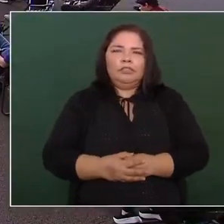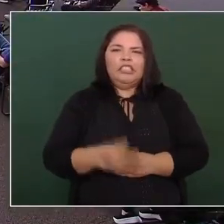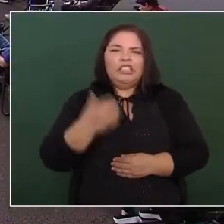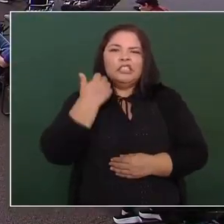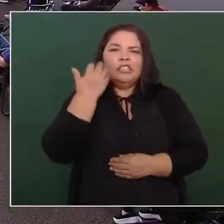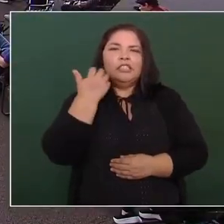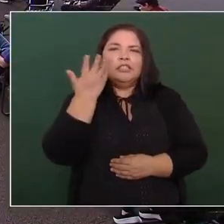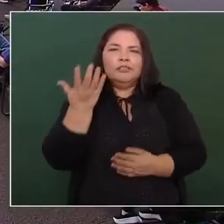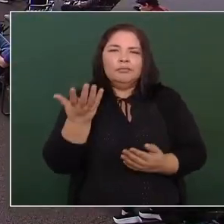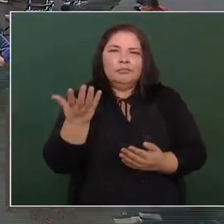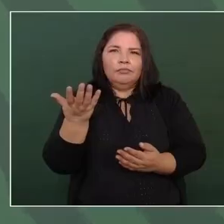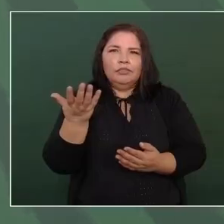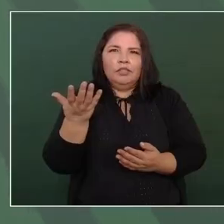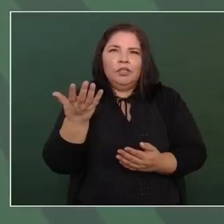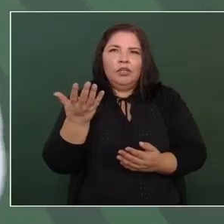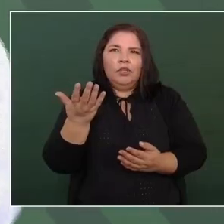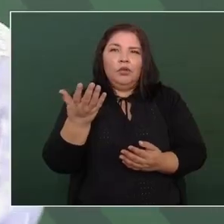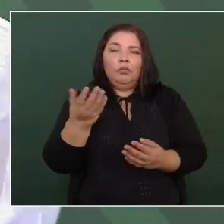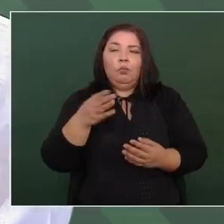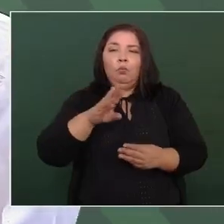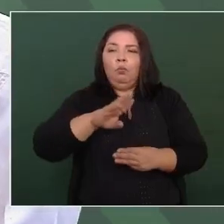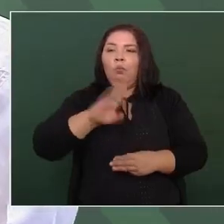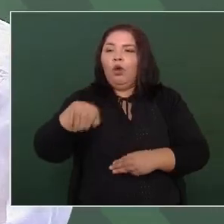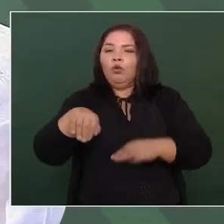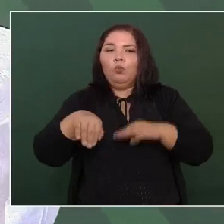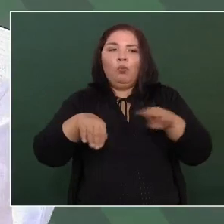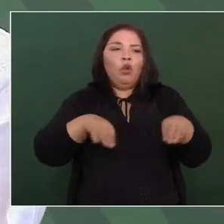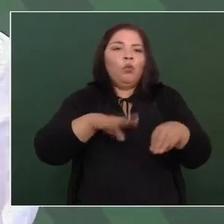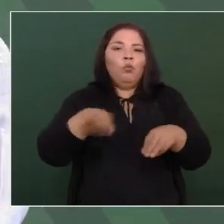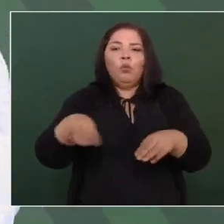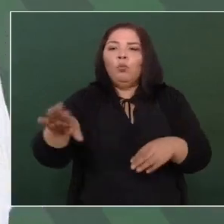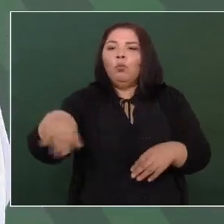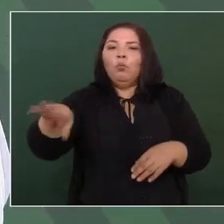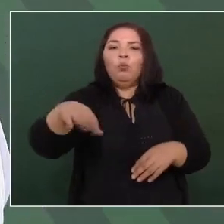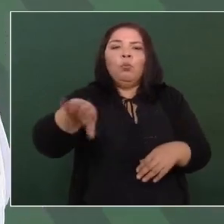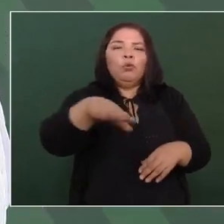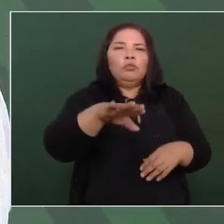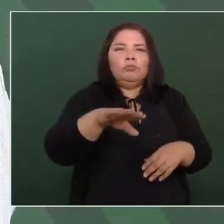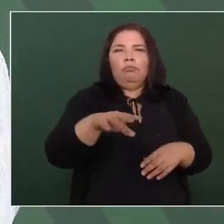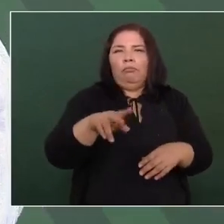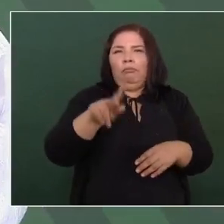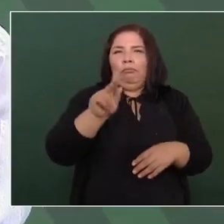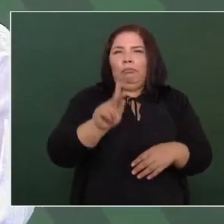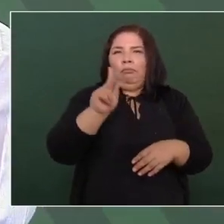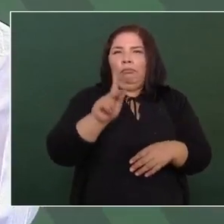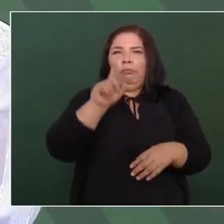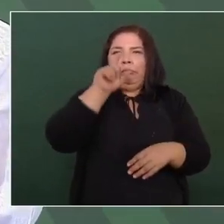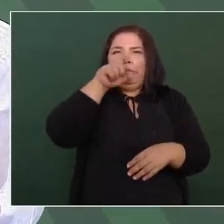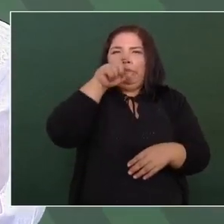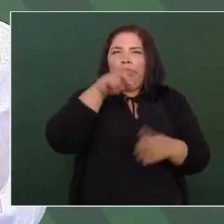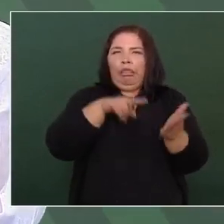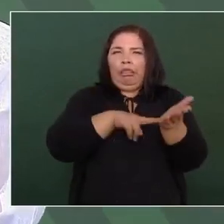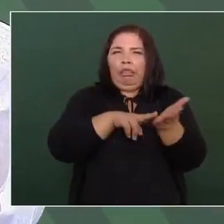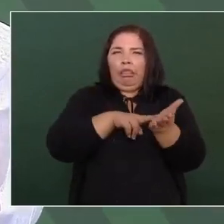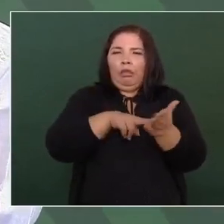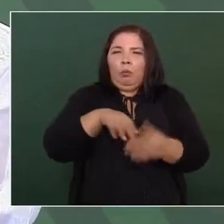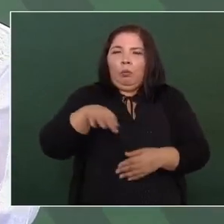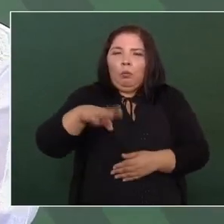¿Saben qué buscaban? Muchísimos muertos, porque son buitres.